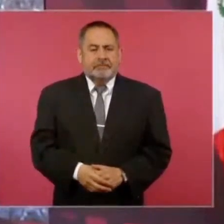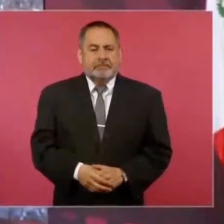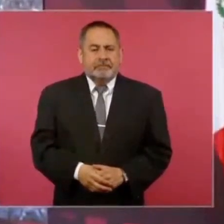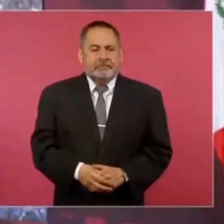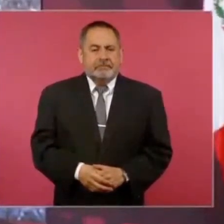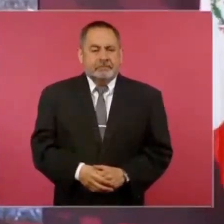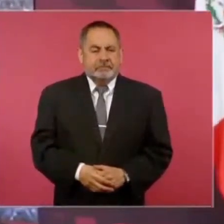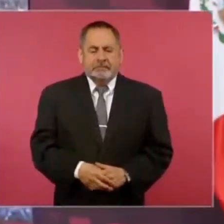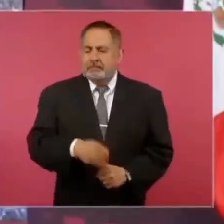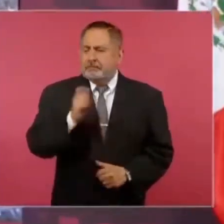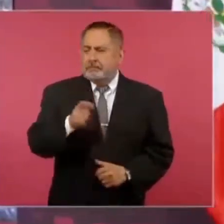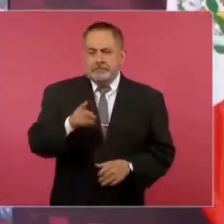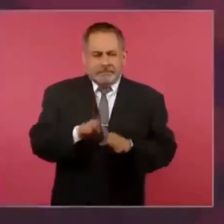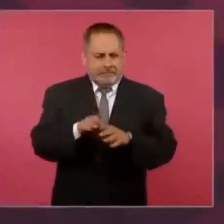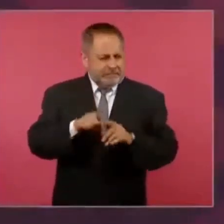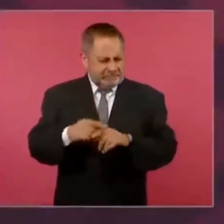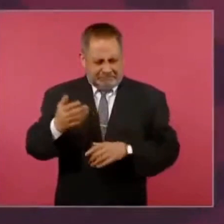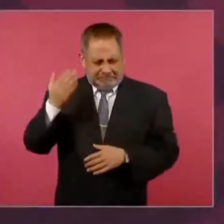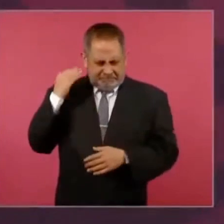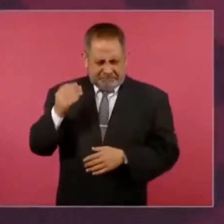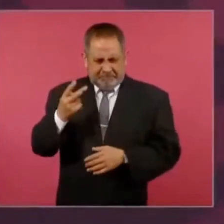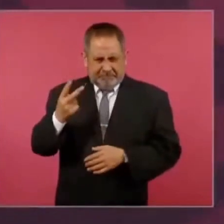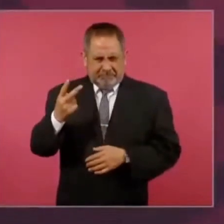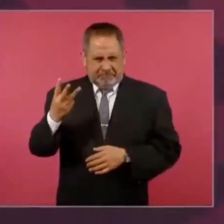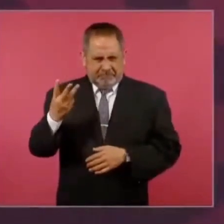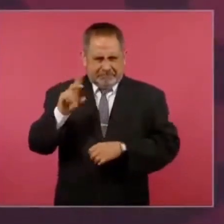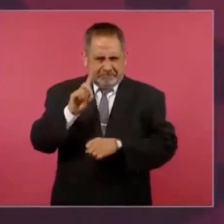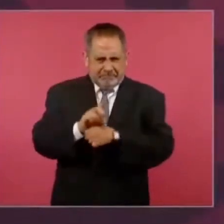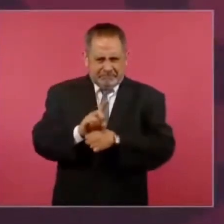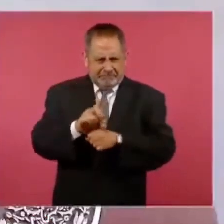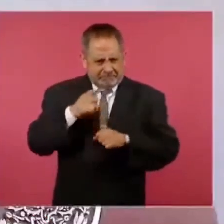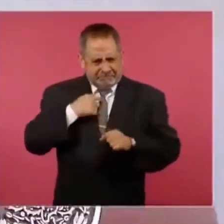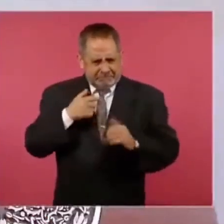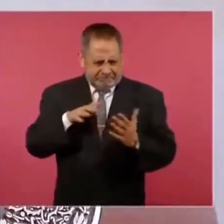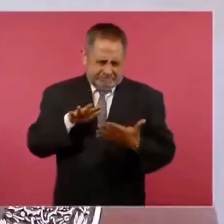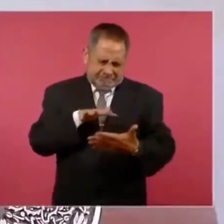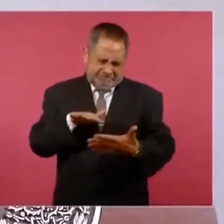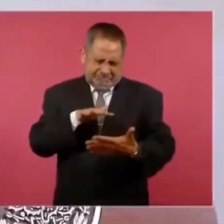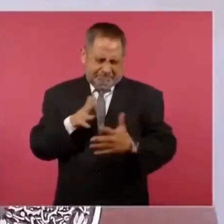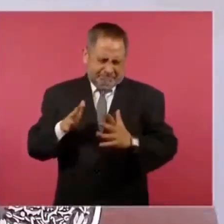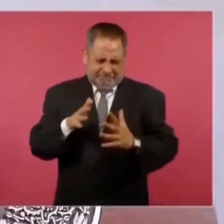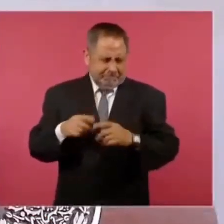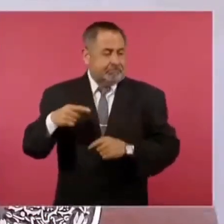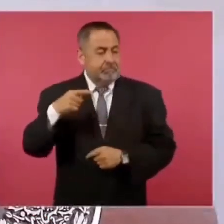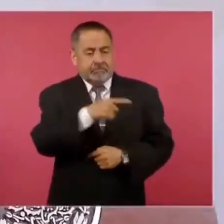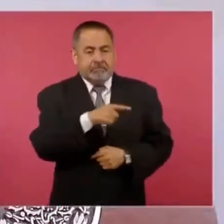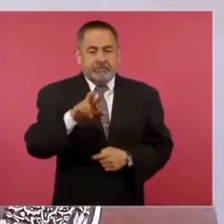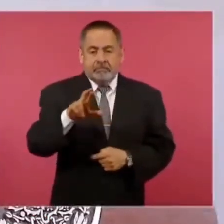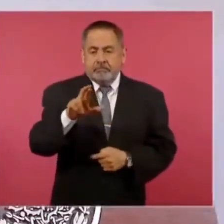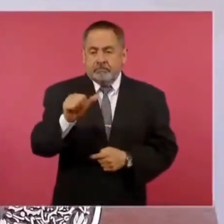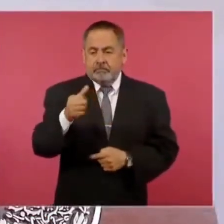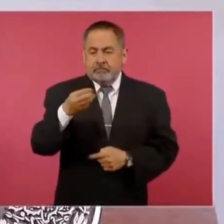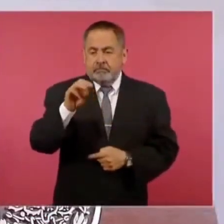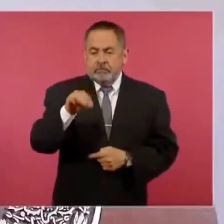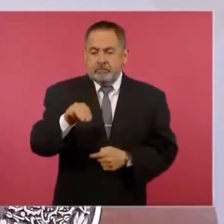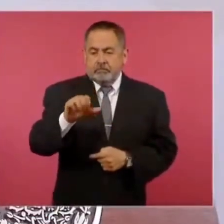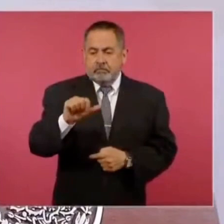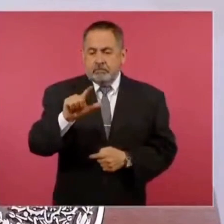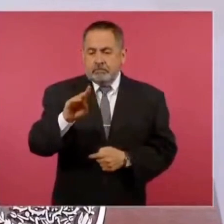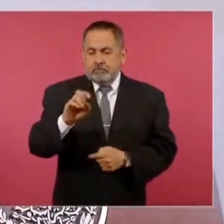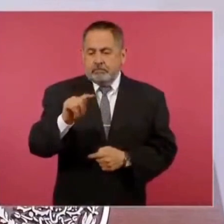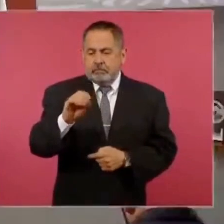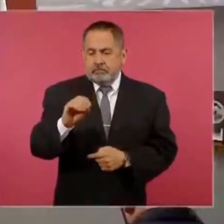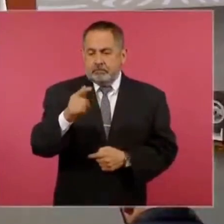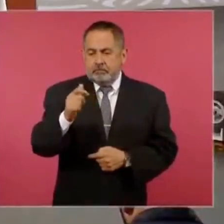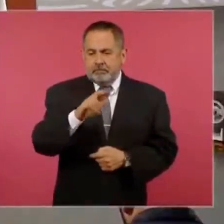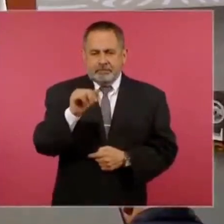Por cierto, hace dos o tres días medio leí de que Ramón Alberto Garza dijo que me